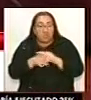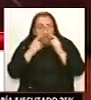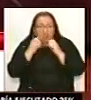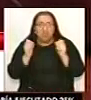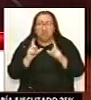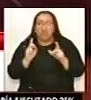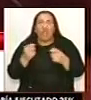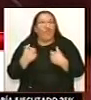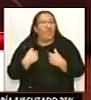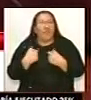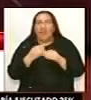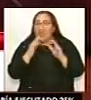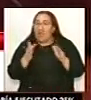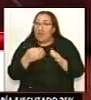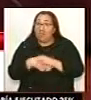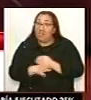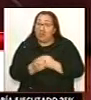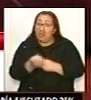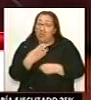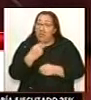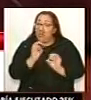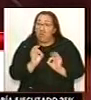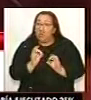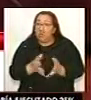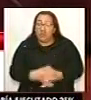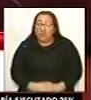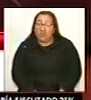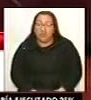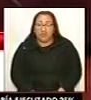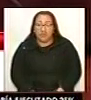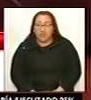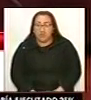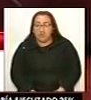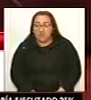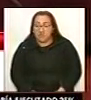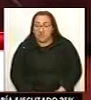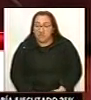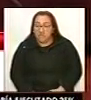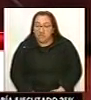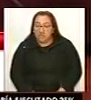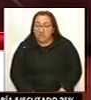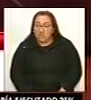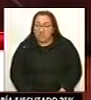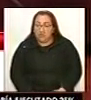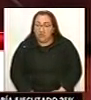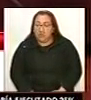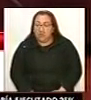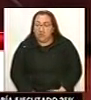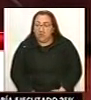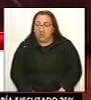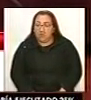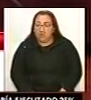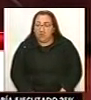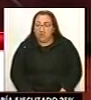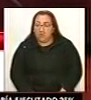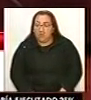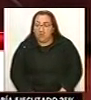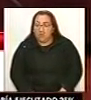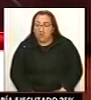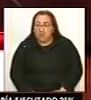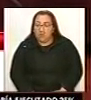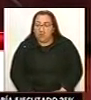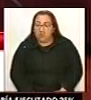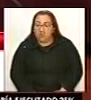tiene el tipo de almacén de la cual se está firmando este testimonio. Ah, sí, pero digamos,